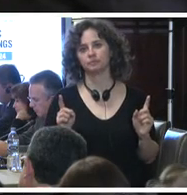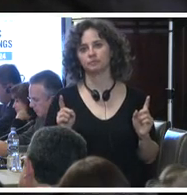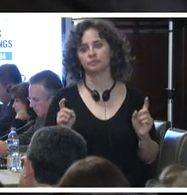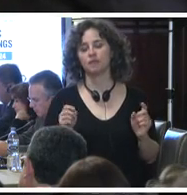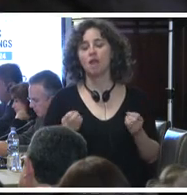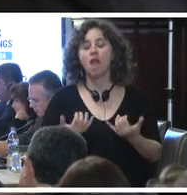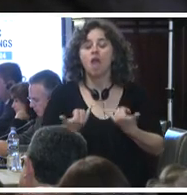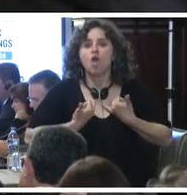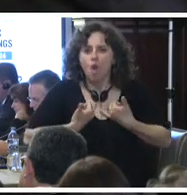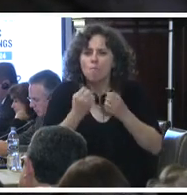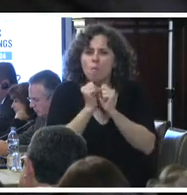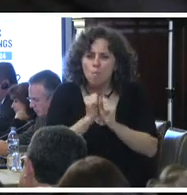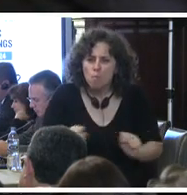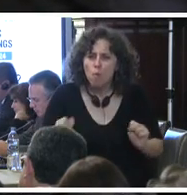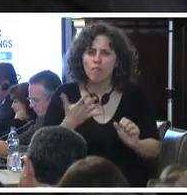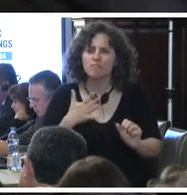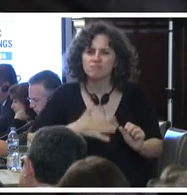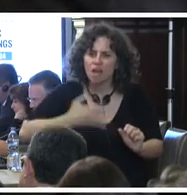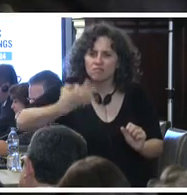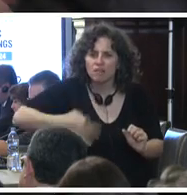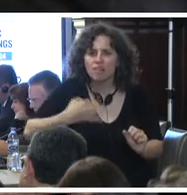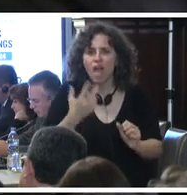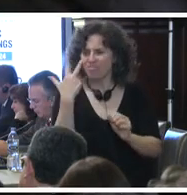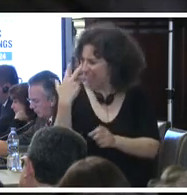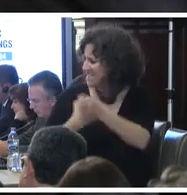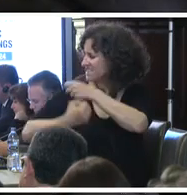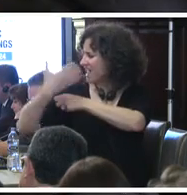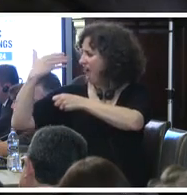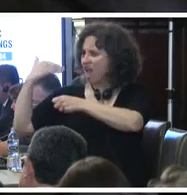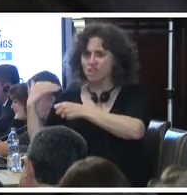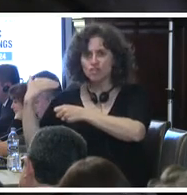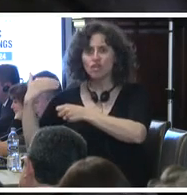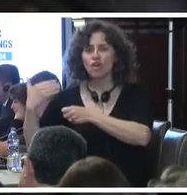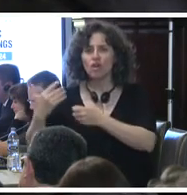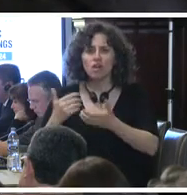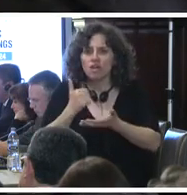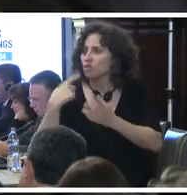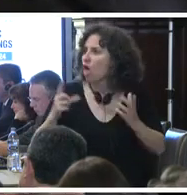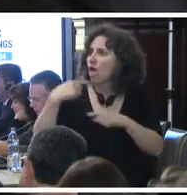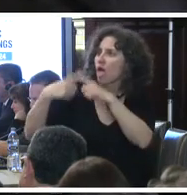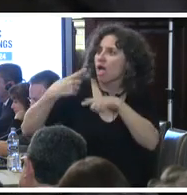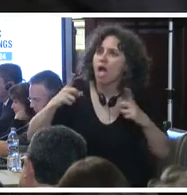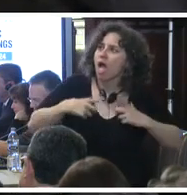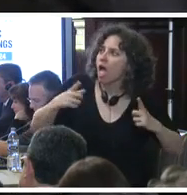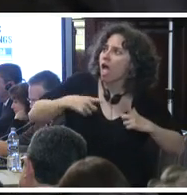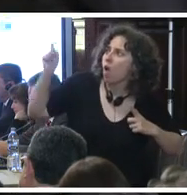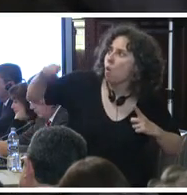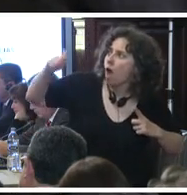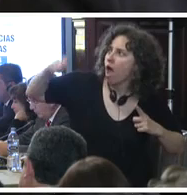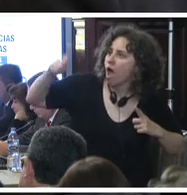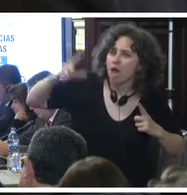como puede ser posible que a tres años y estamos esperando que el juez